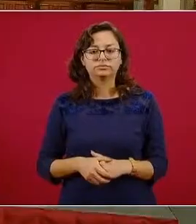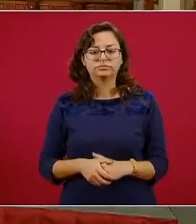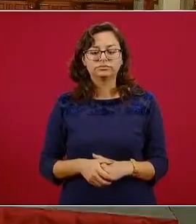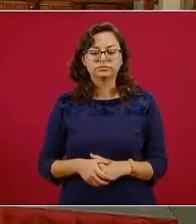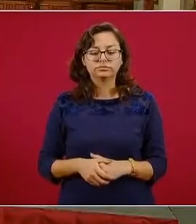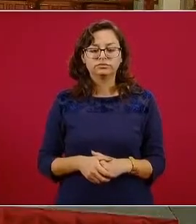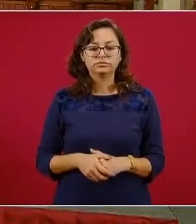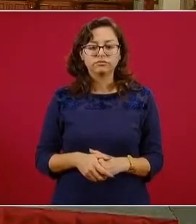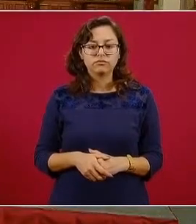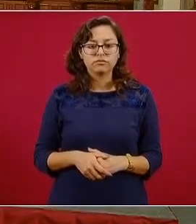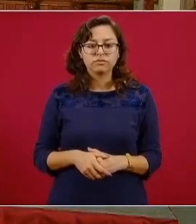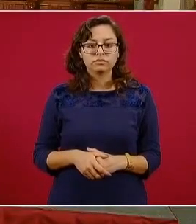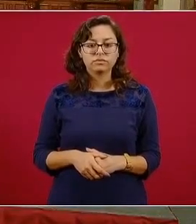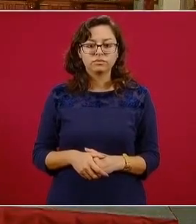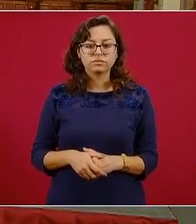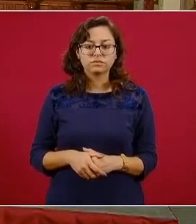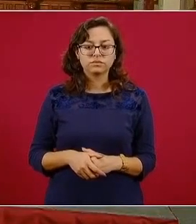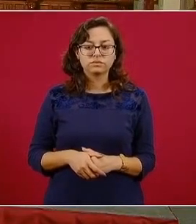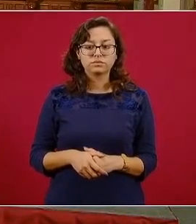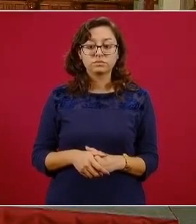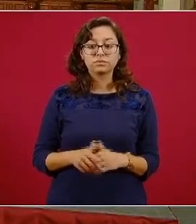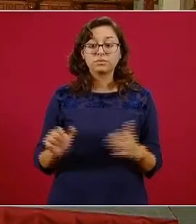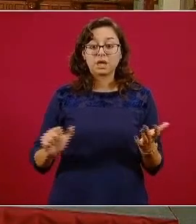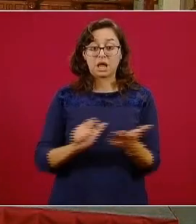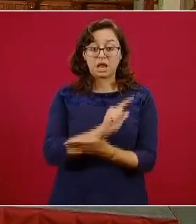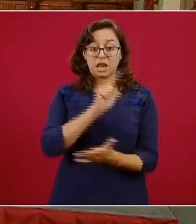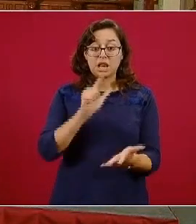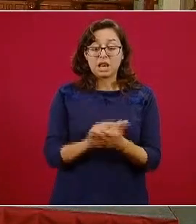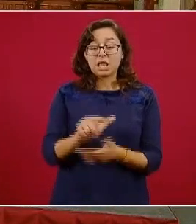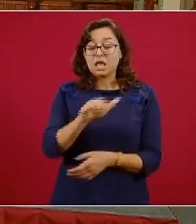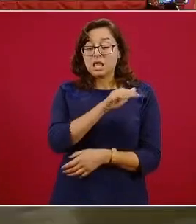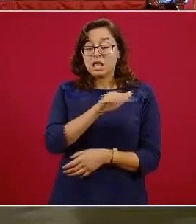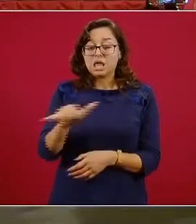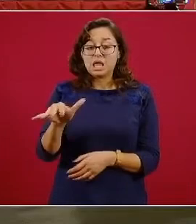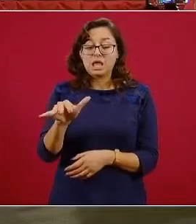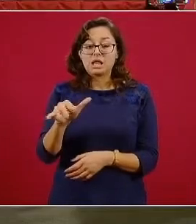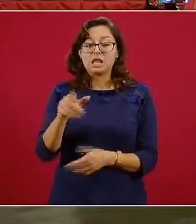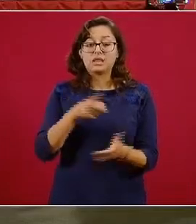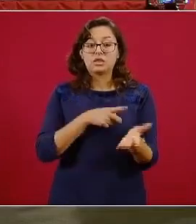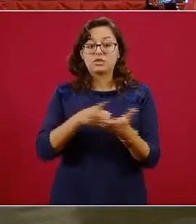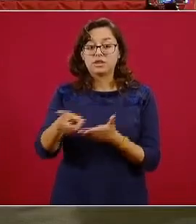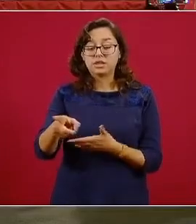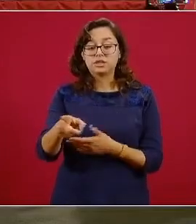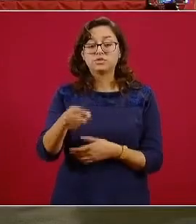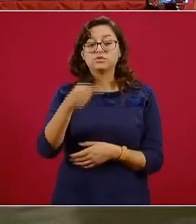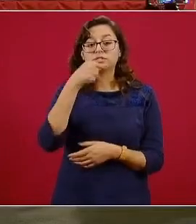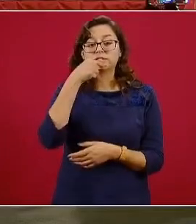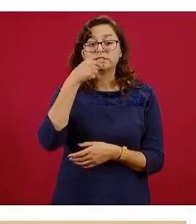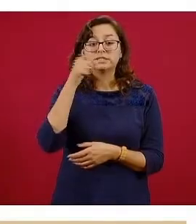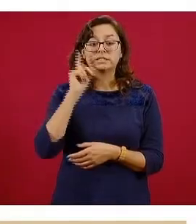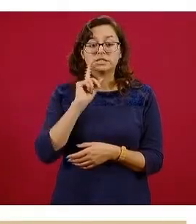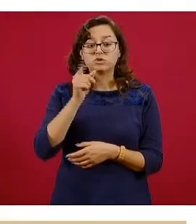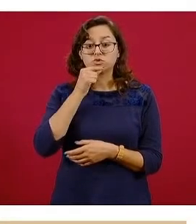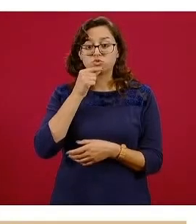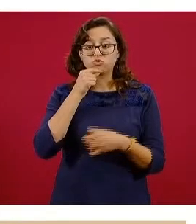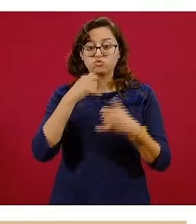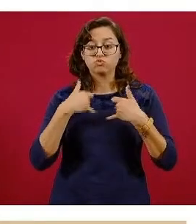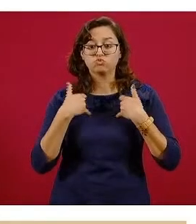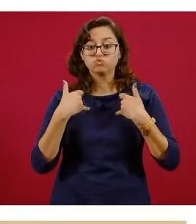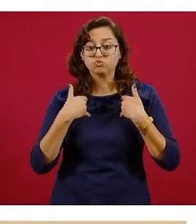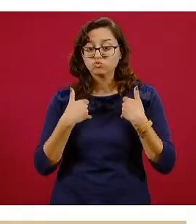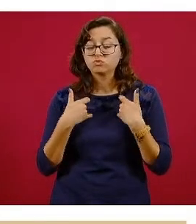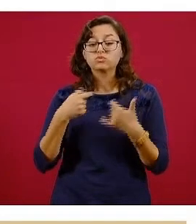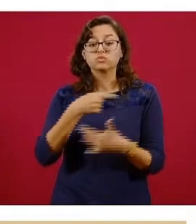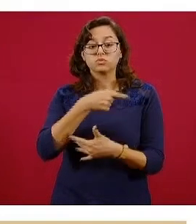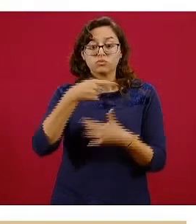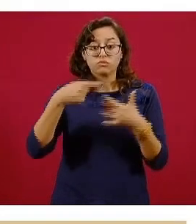favor. La Ley General de los Derechos de Niñas, Niños y Adolescentes establece que las entidades